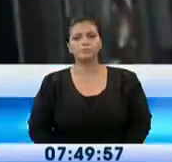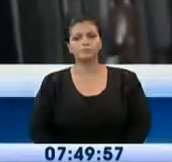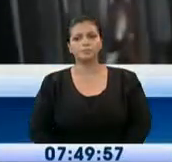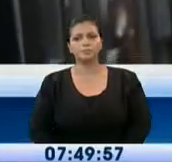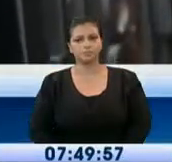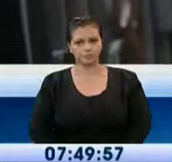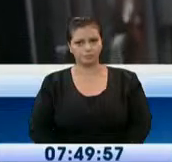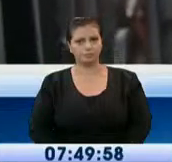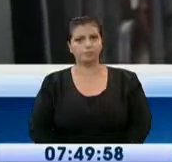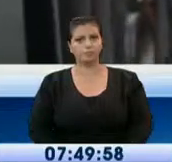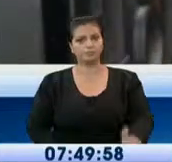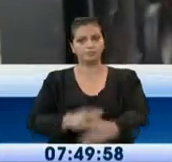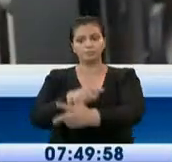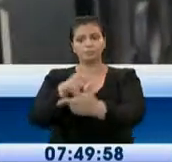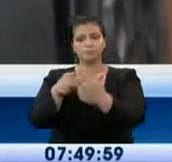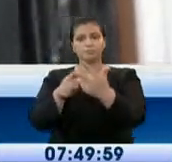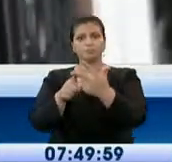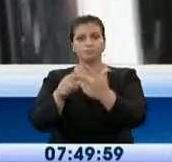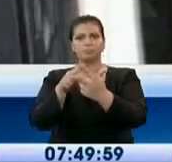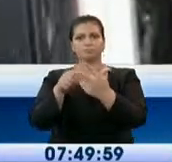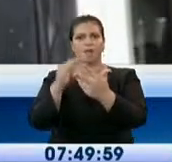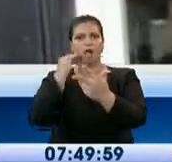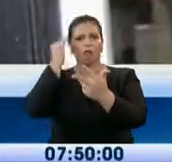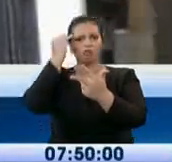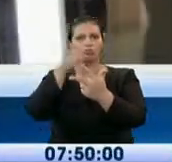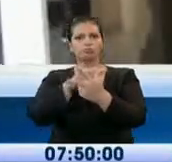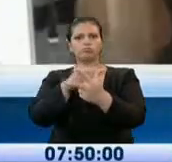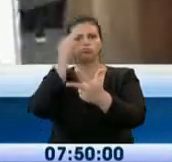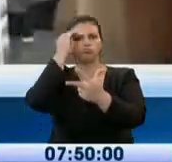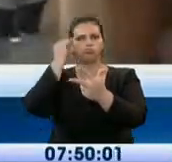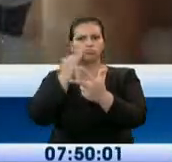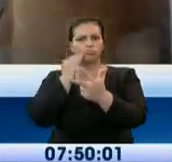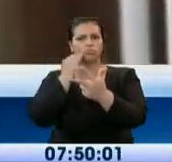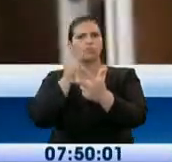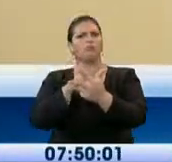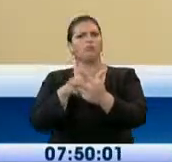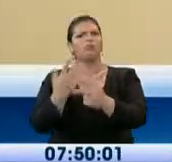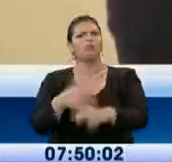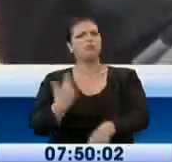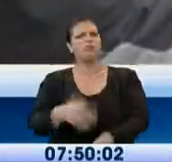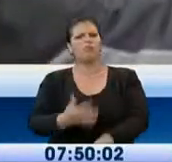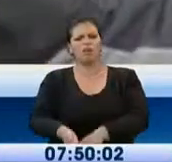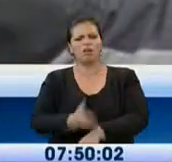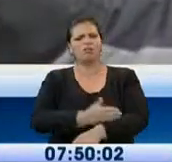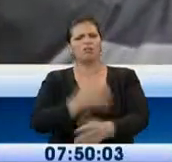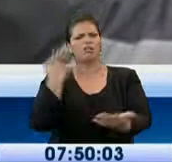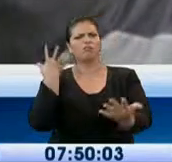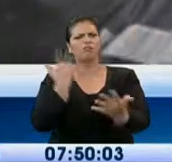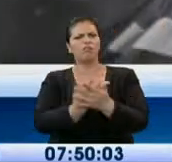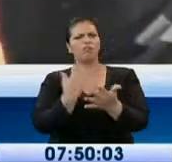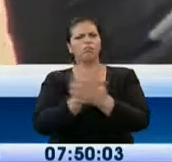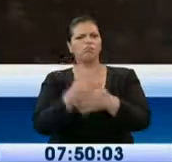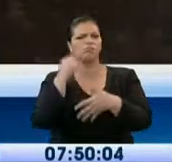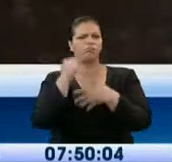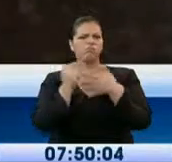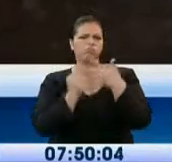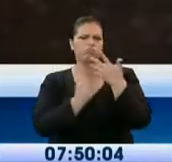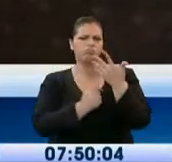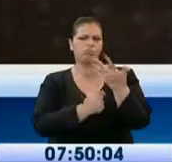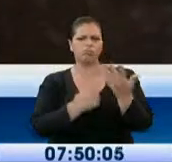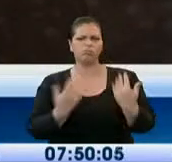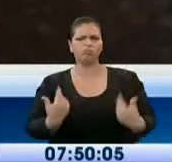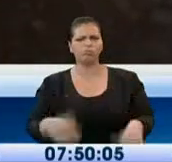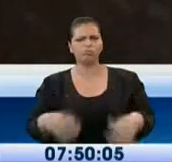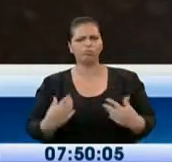los tres detenidos es menor de edad. Al parecer mantienen un largo historial delictivo. En esta ocasión se les durmió el diablo, aumentando más